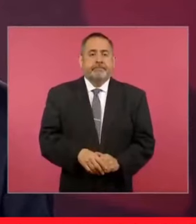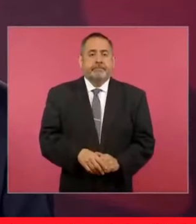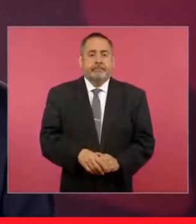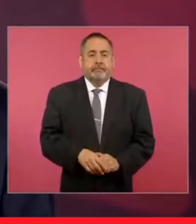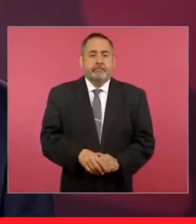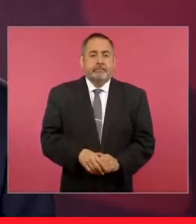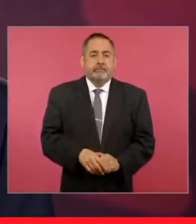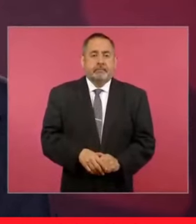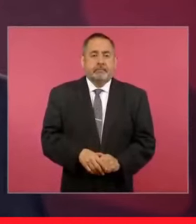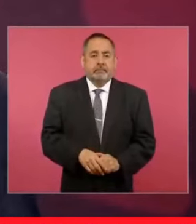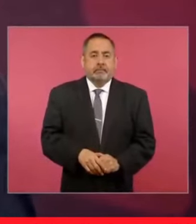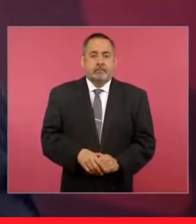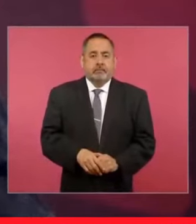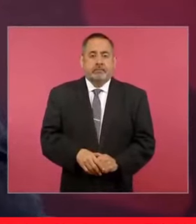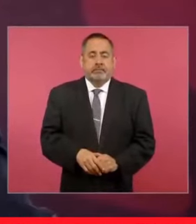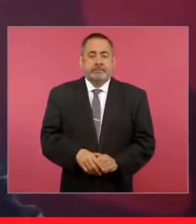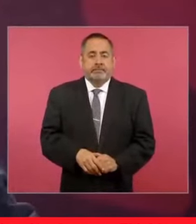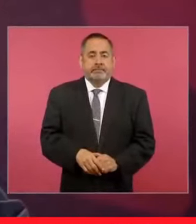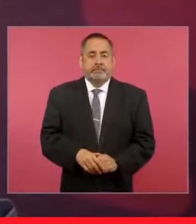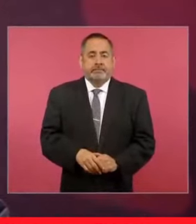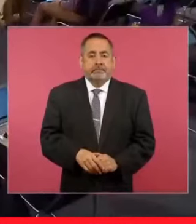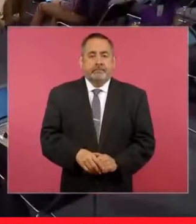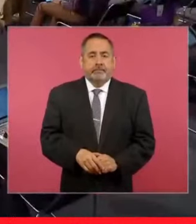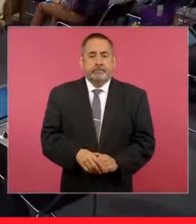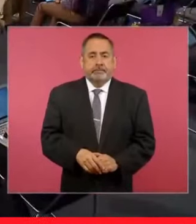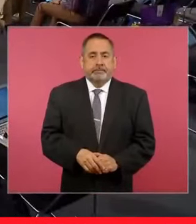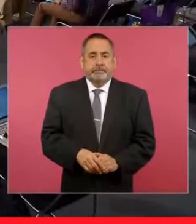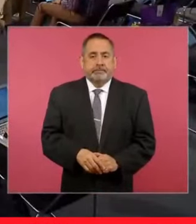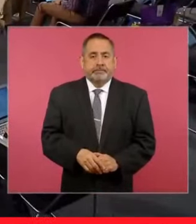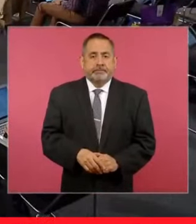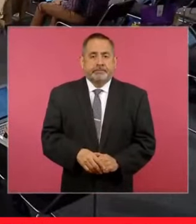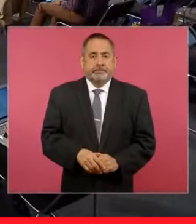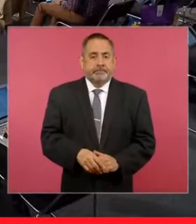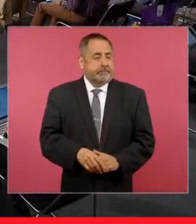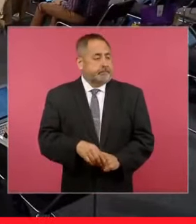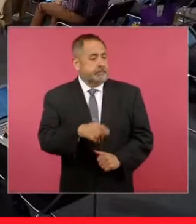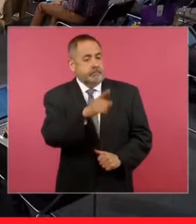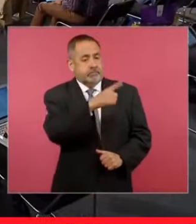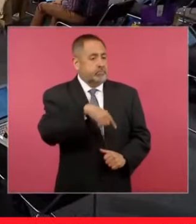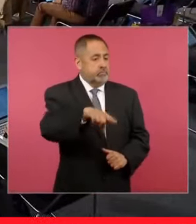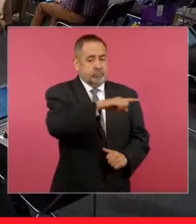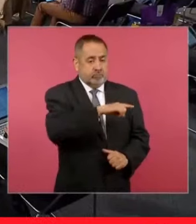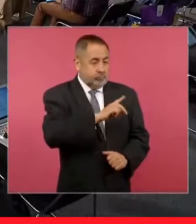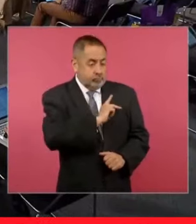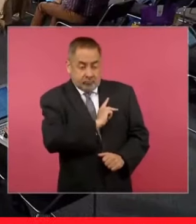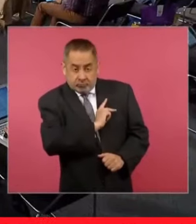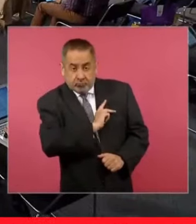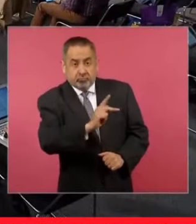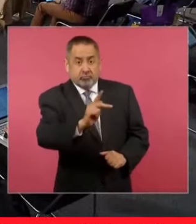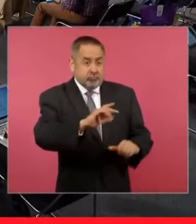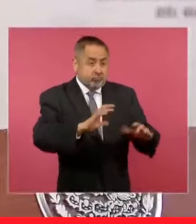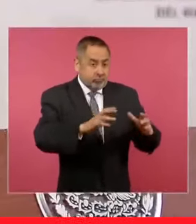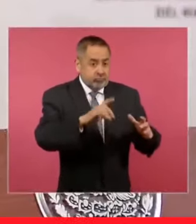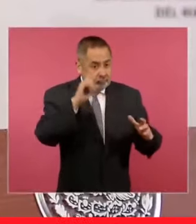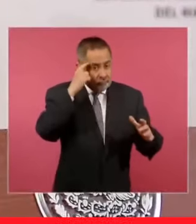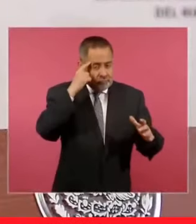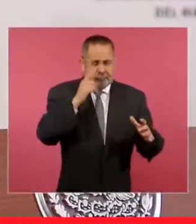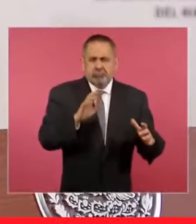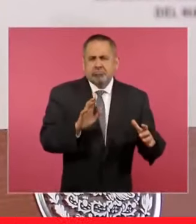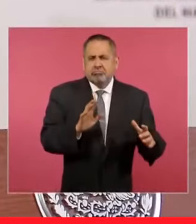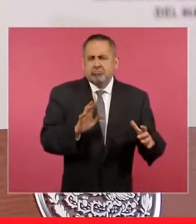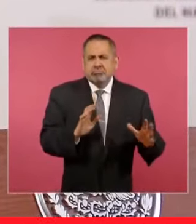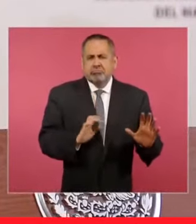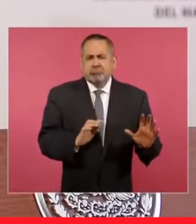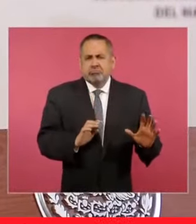eh No todos padecen del enojo de